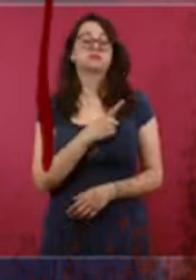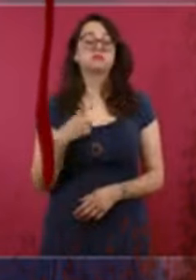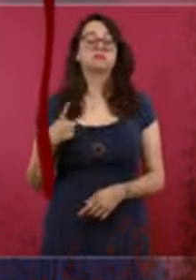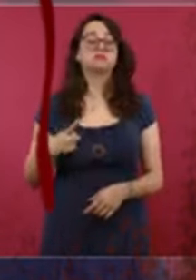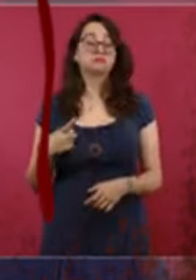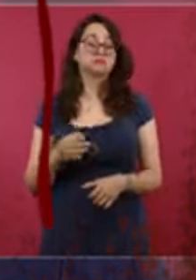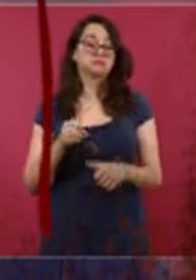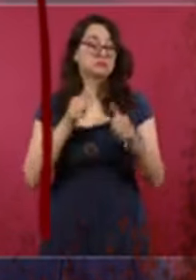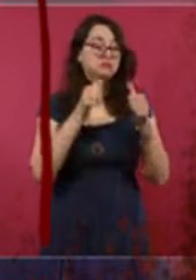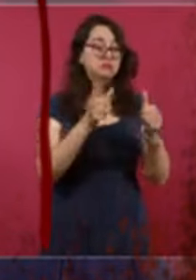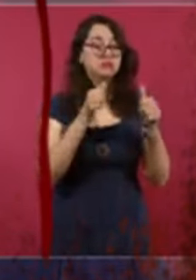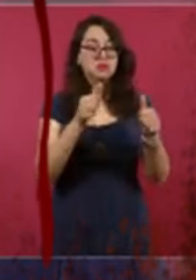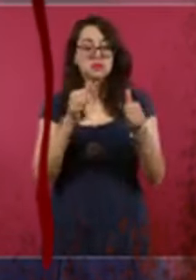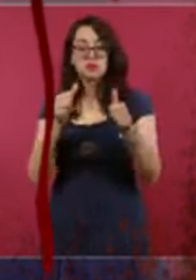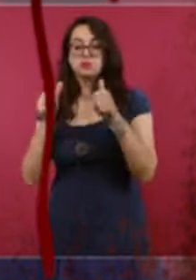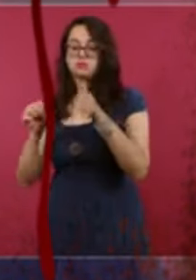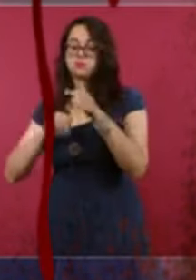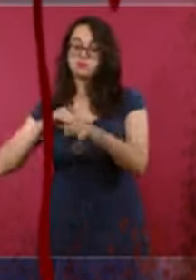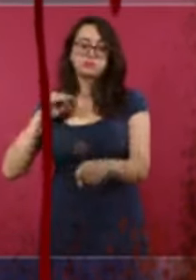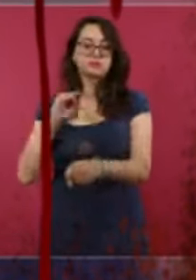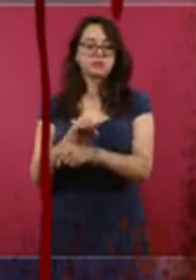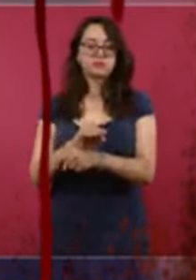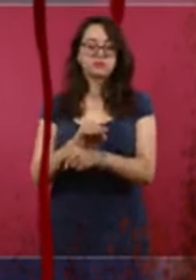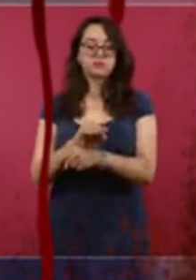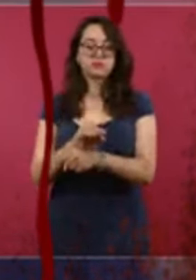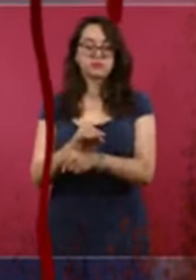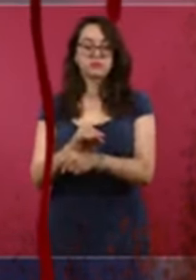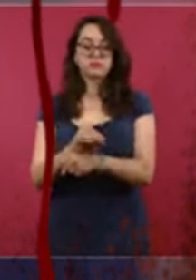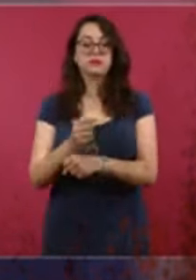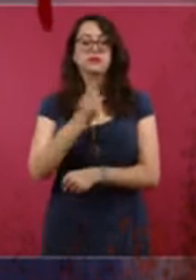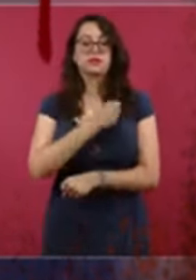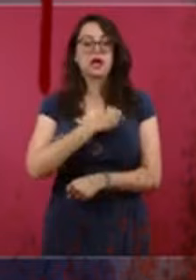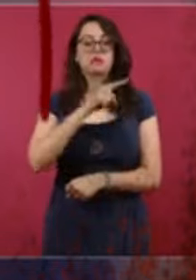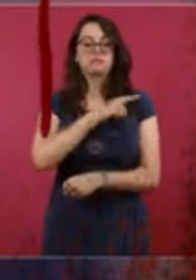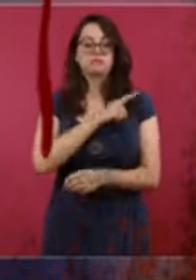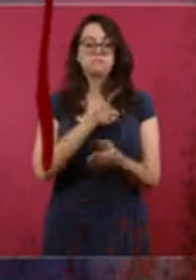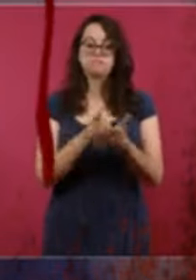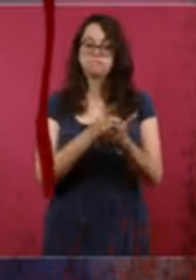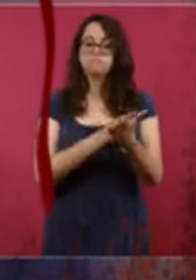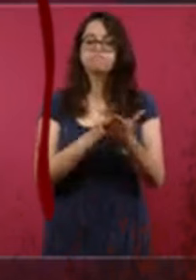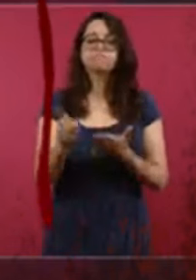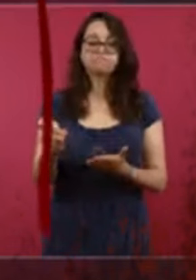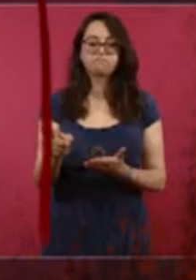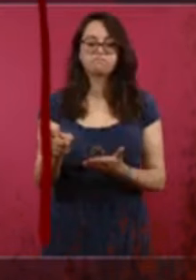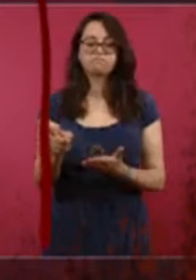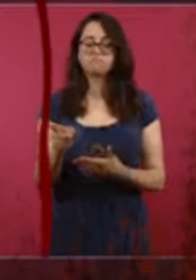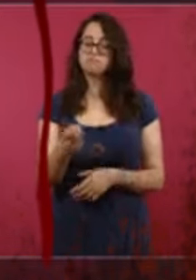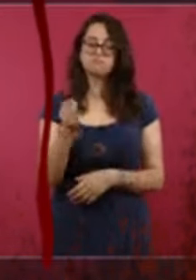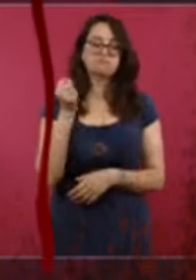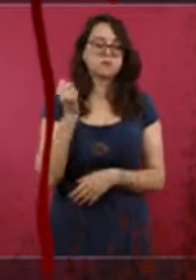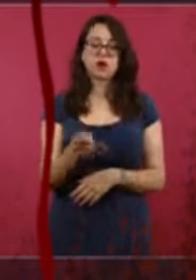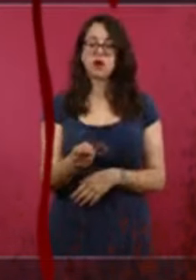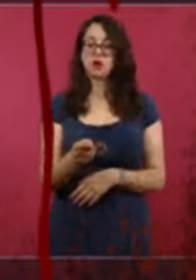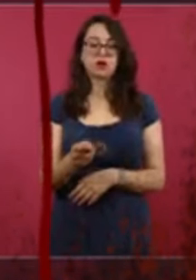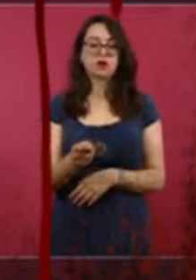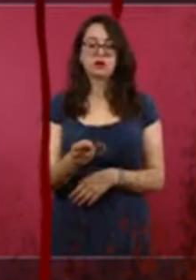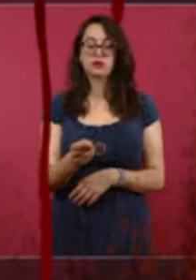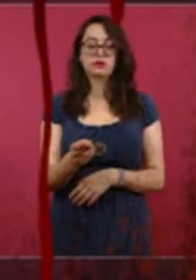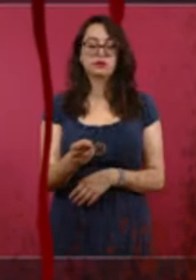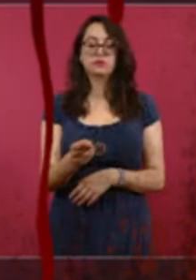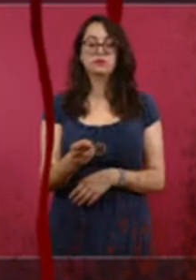saben cómo es el anélido de la presidencia. Pero bueno, disfruten su sistema de salud como el de Dinamarca, adoctrinaditos vicariantes.